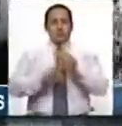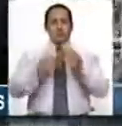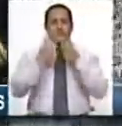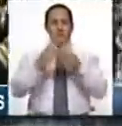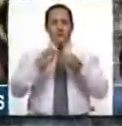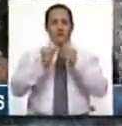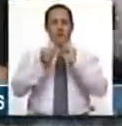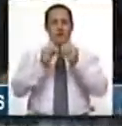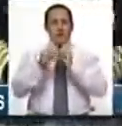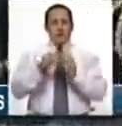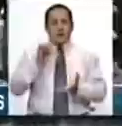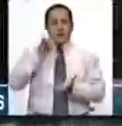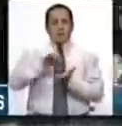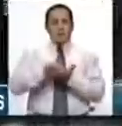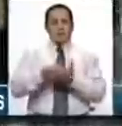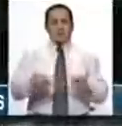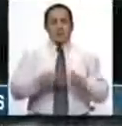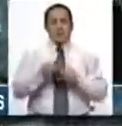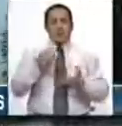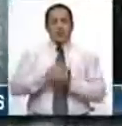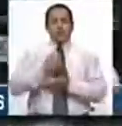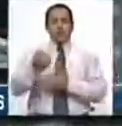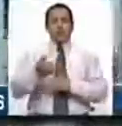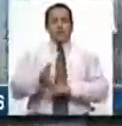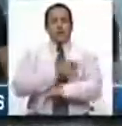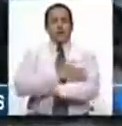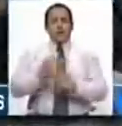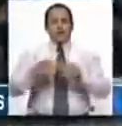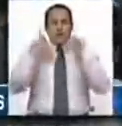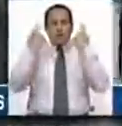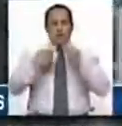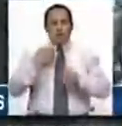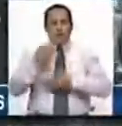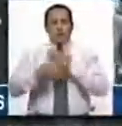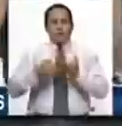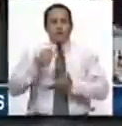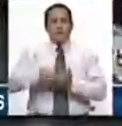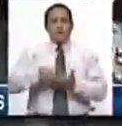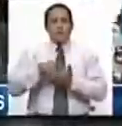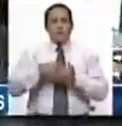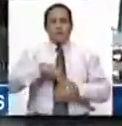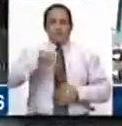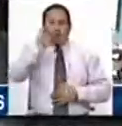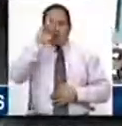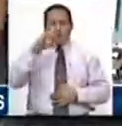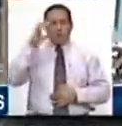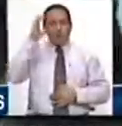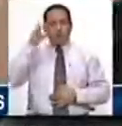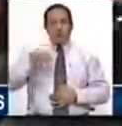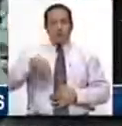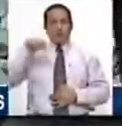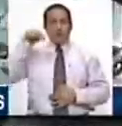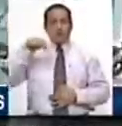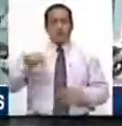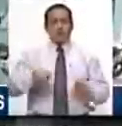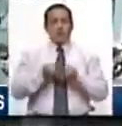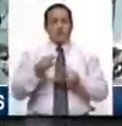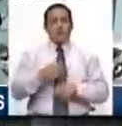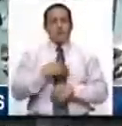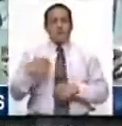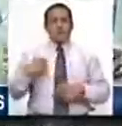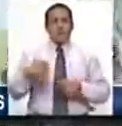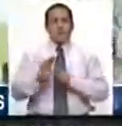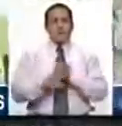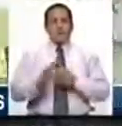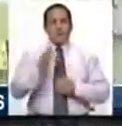los aviones kt1 p adquiridos gracias a un acuerdo de coproducción firmado entre el Perú y Corea del Norte el ministro de defensa